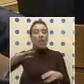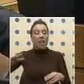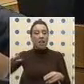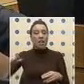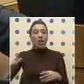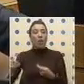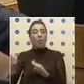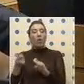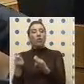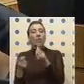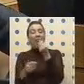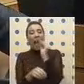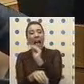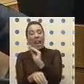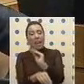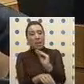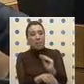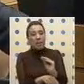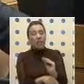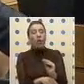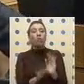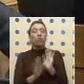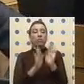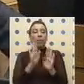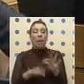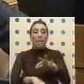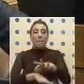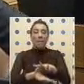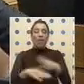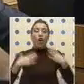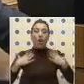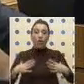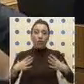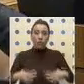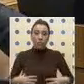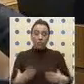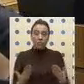la negociación de alimentos, de asistencia médica, de vestuario, etc.